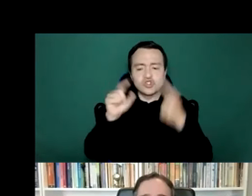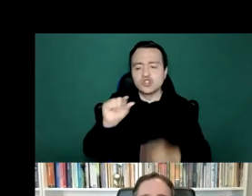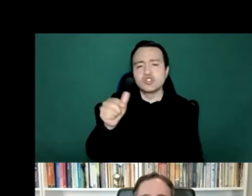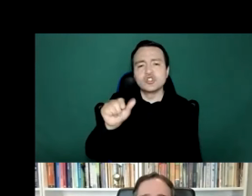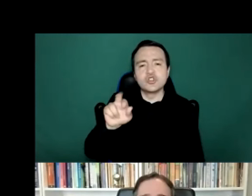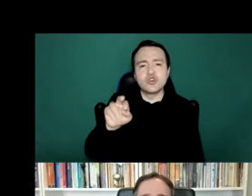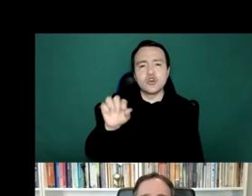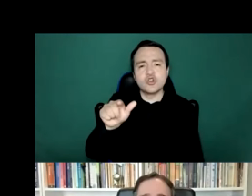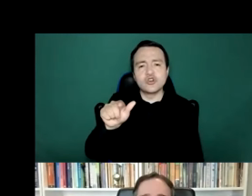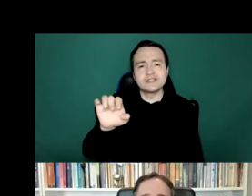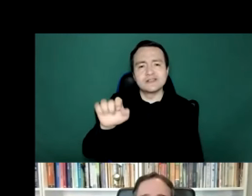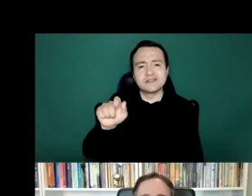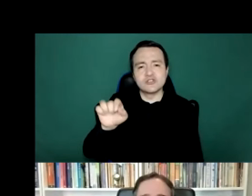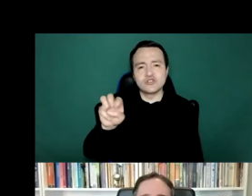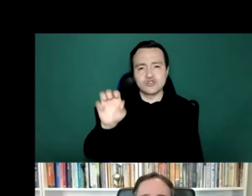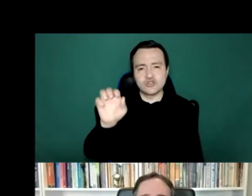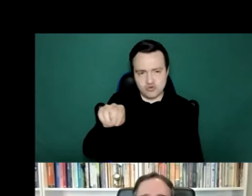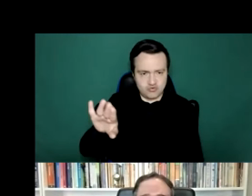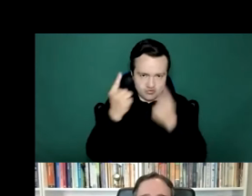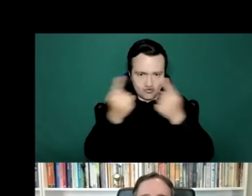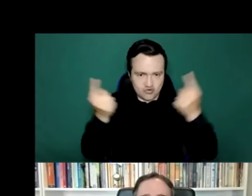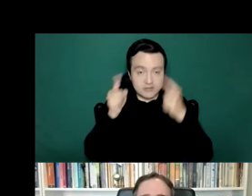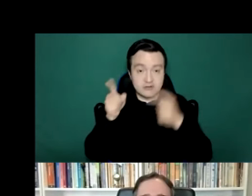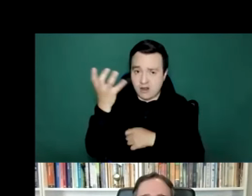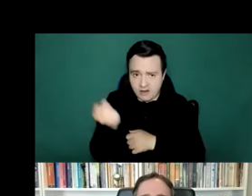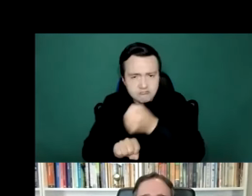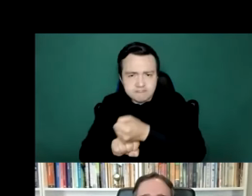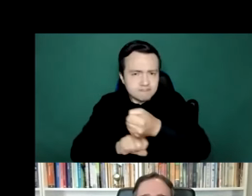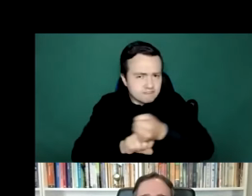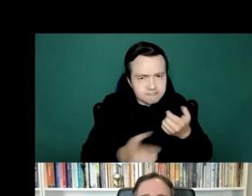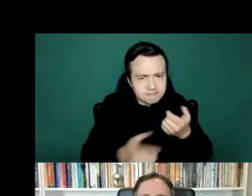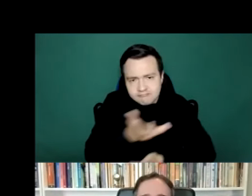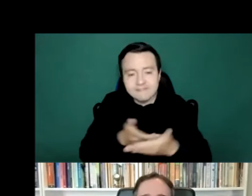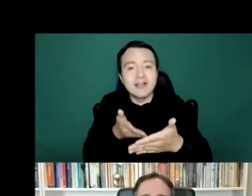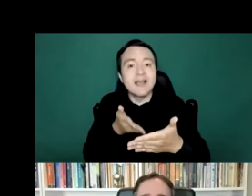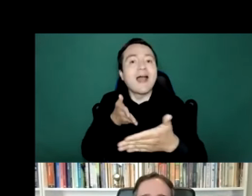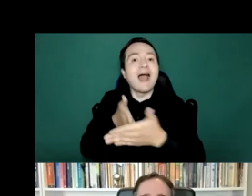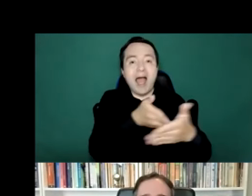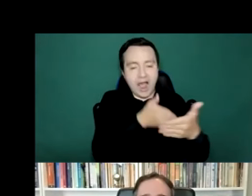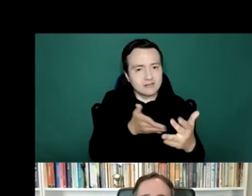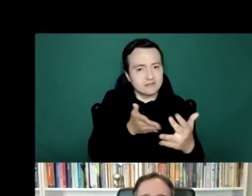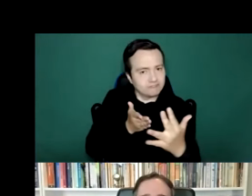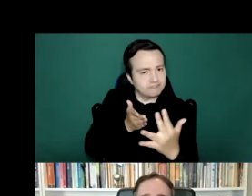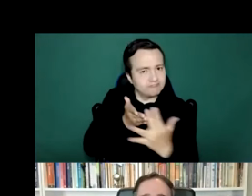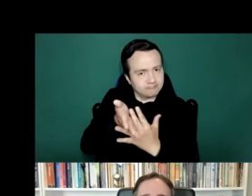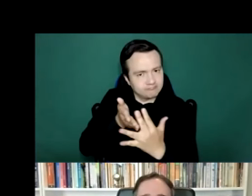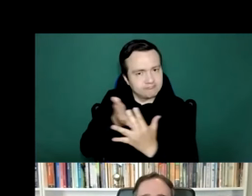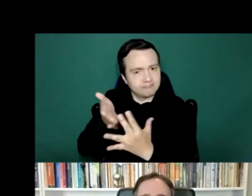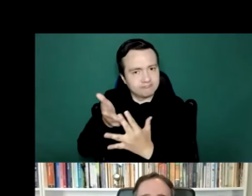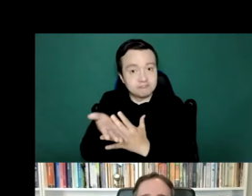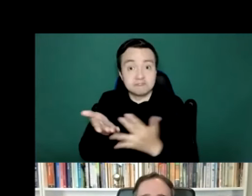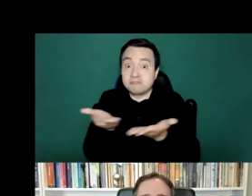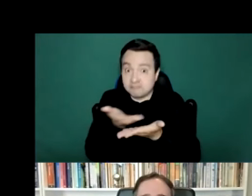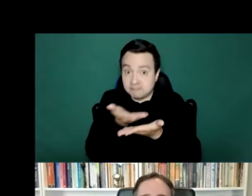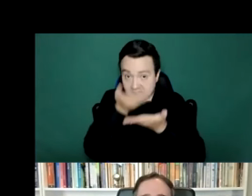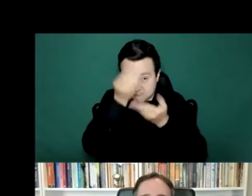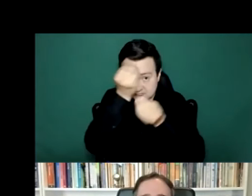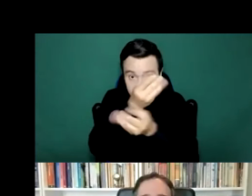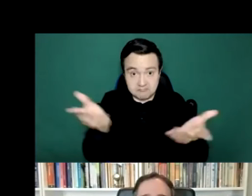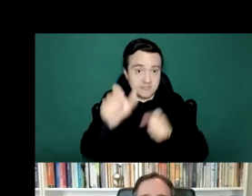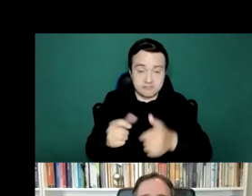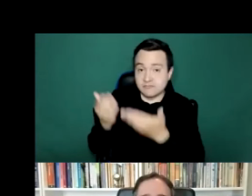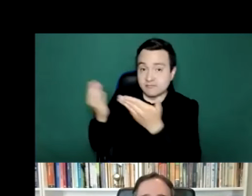Georgetown y su papel en el departamento actualmente es apoyar el análisis de la barrera de acceso en los Estados miembros de la OPS.